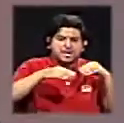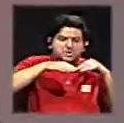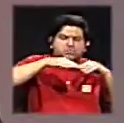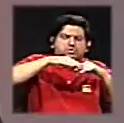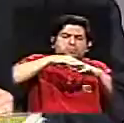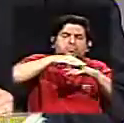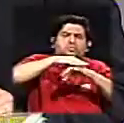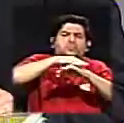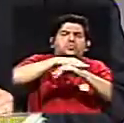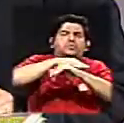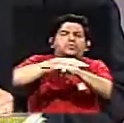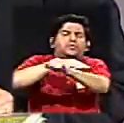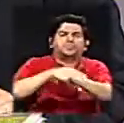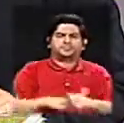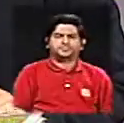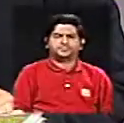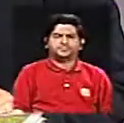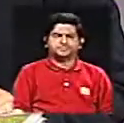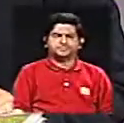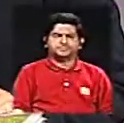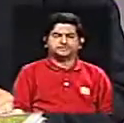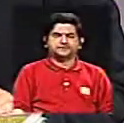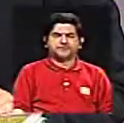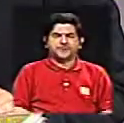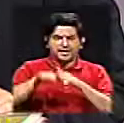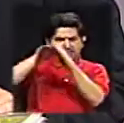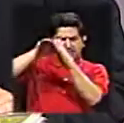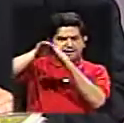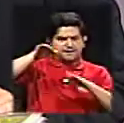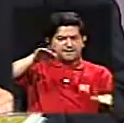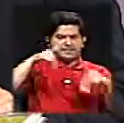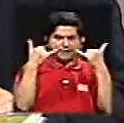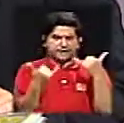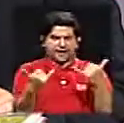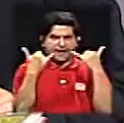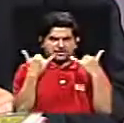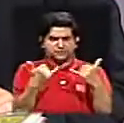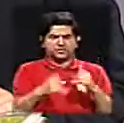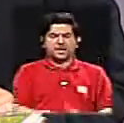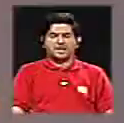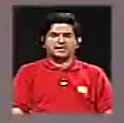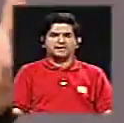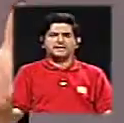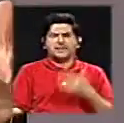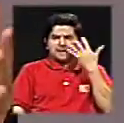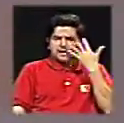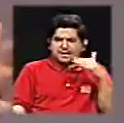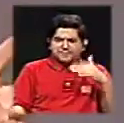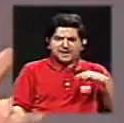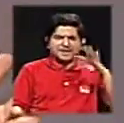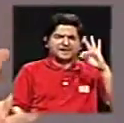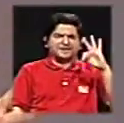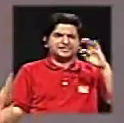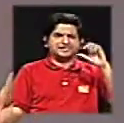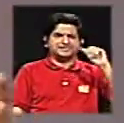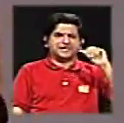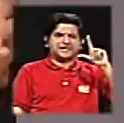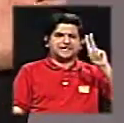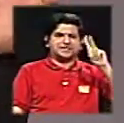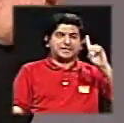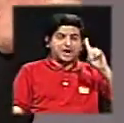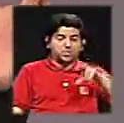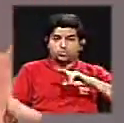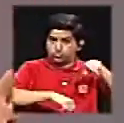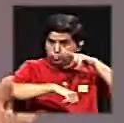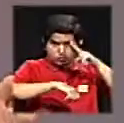las alcantarillas, las laderas que quedan, o que son como taludes, no son taludes normales, uh-huh,